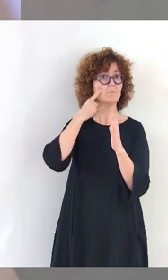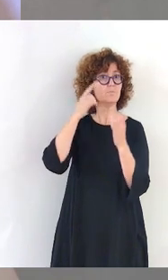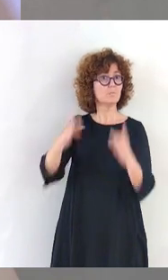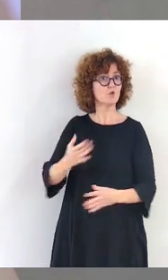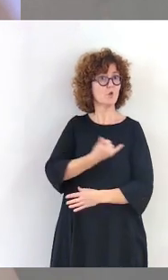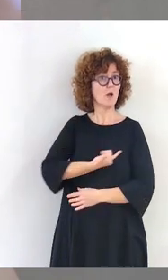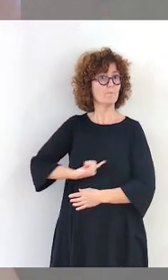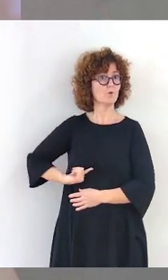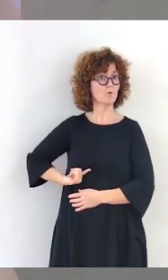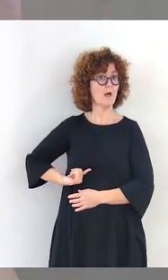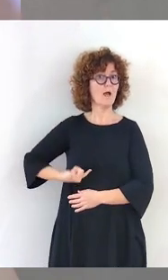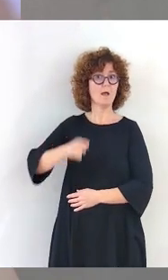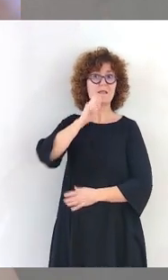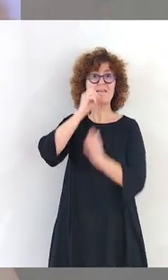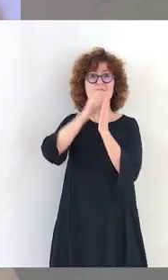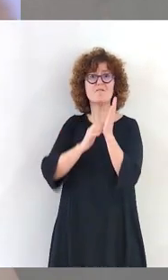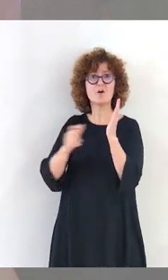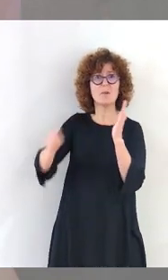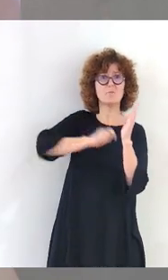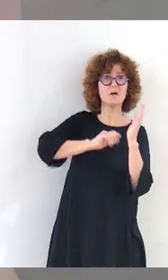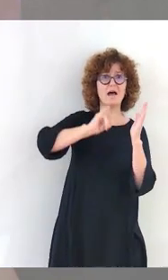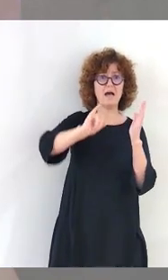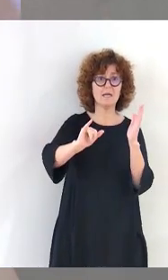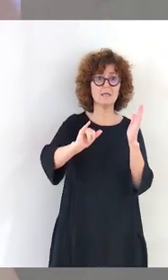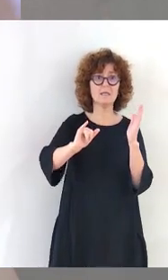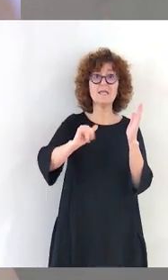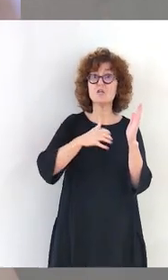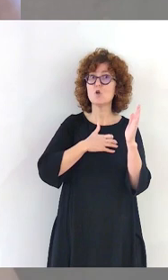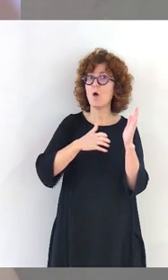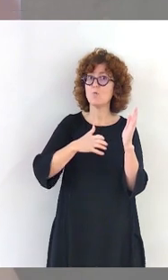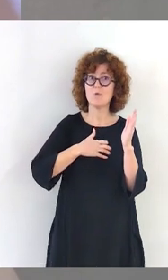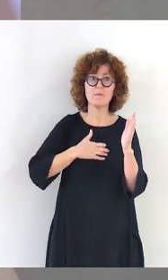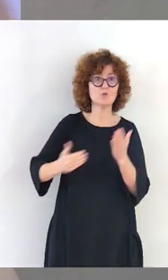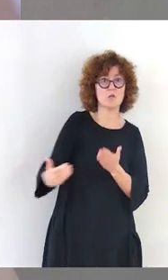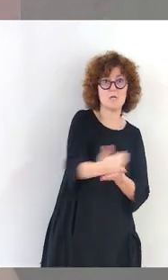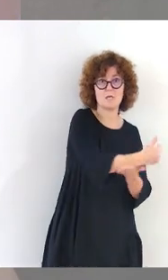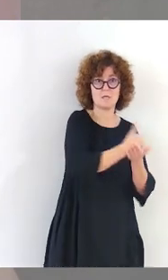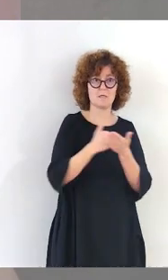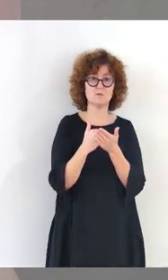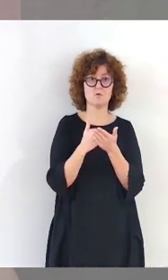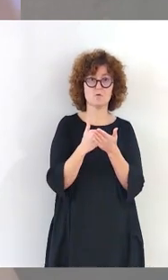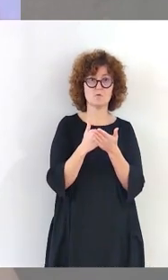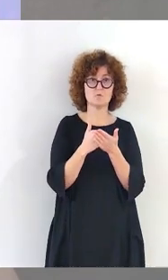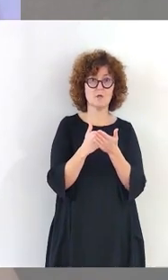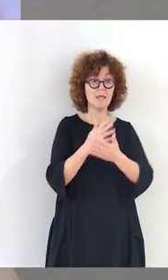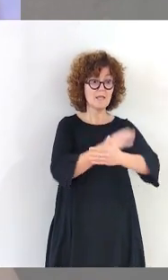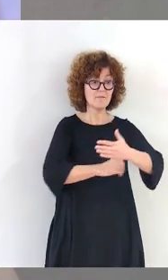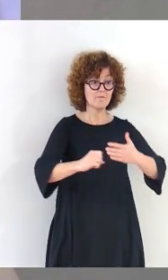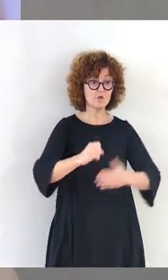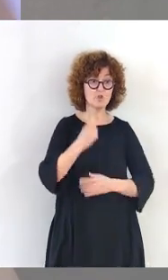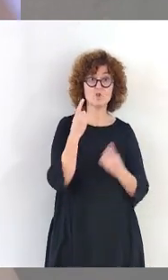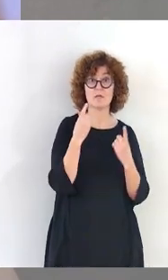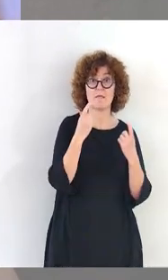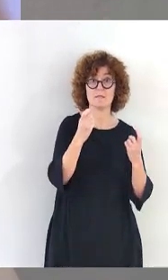eh No no hubo manera de generar ingresos no hubo capacidad para generar los fondos necesarios